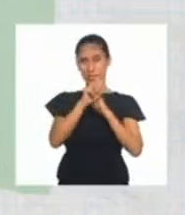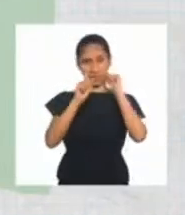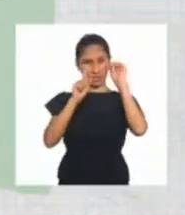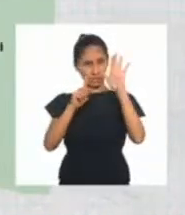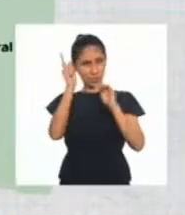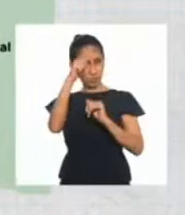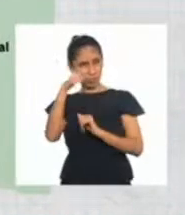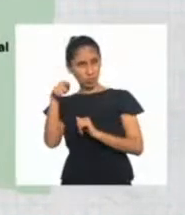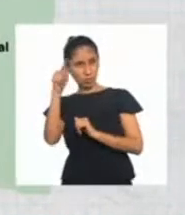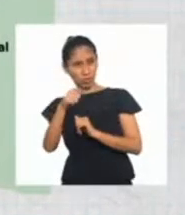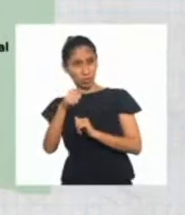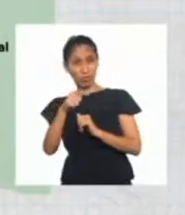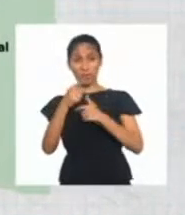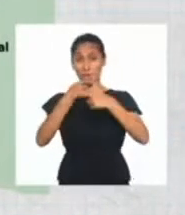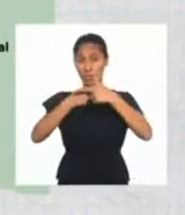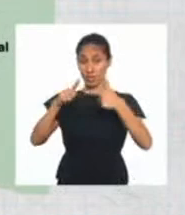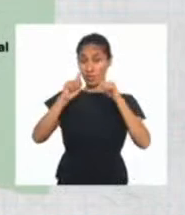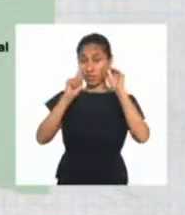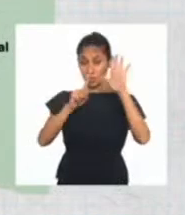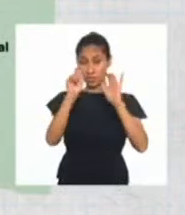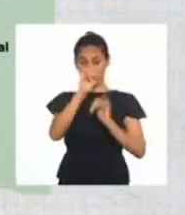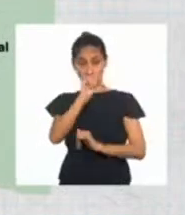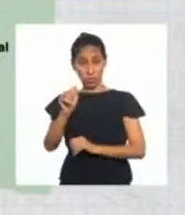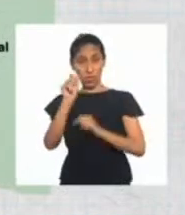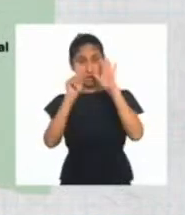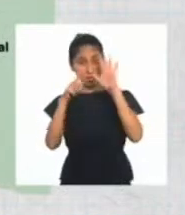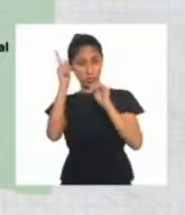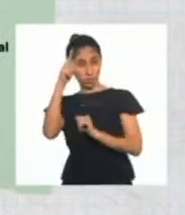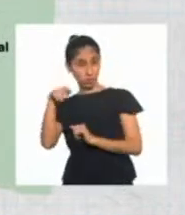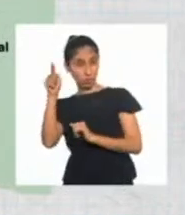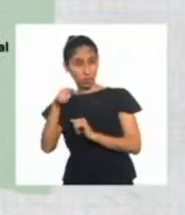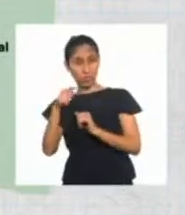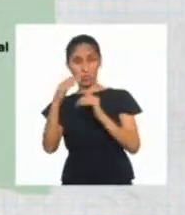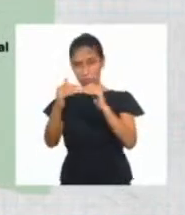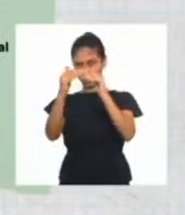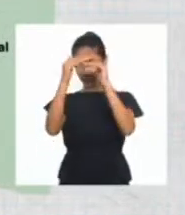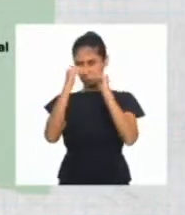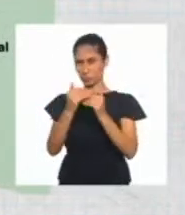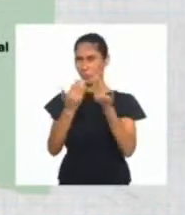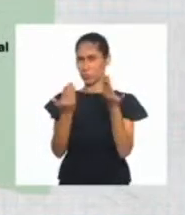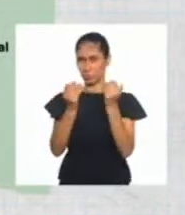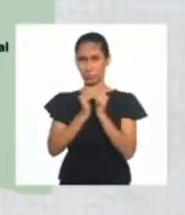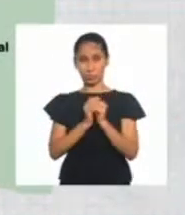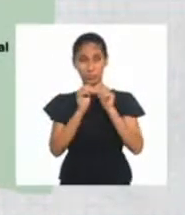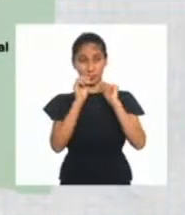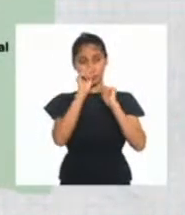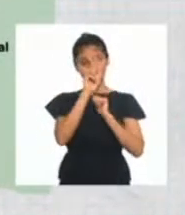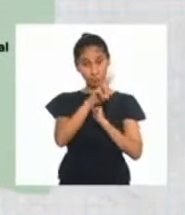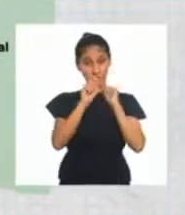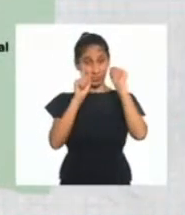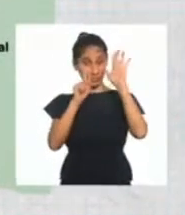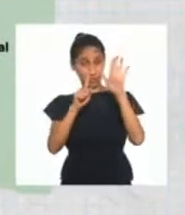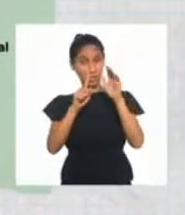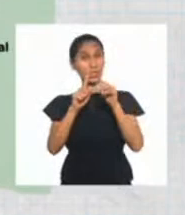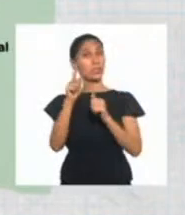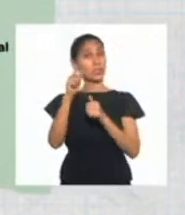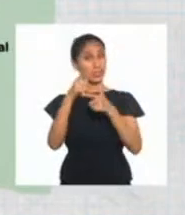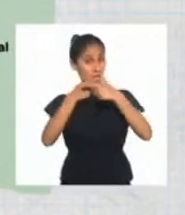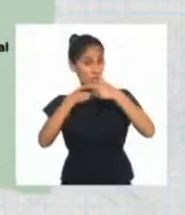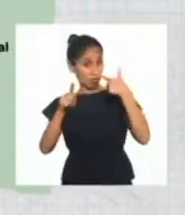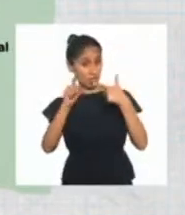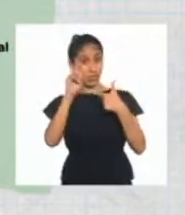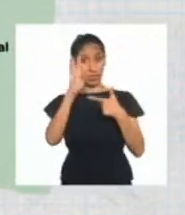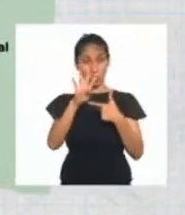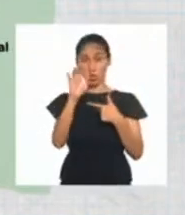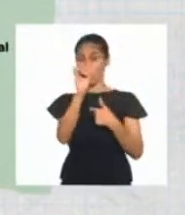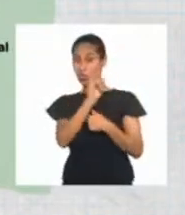6%. 36% anual es equivalente a 9% trimestral, es decir, 36% sobre 4